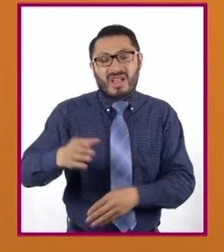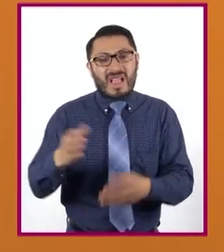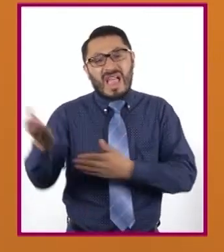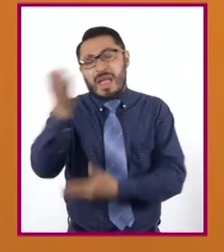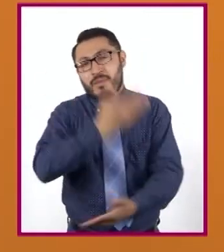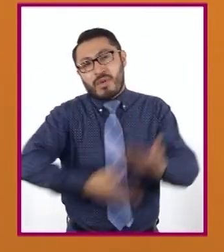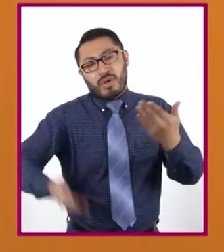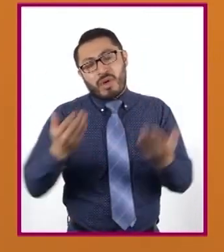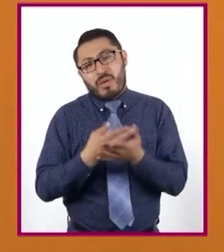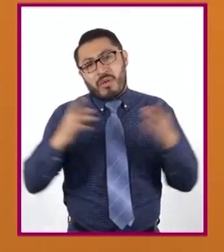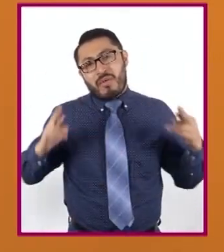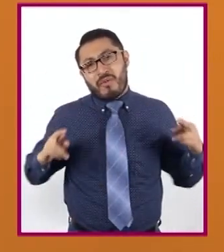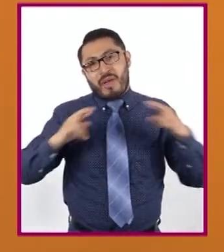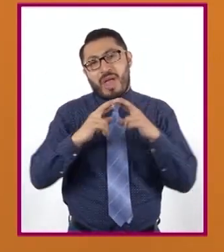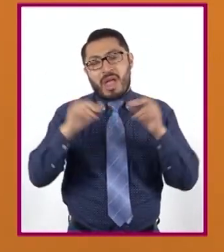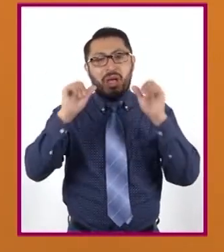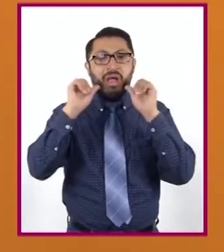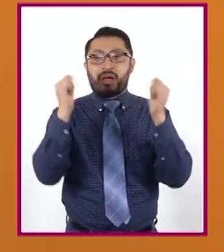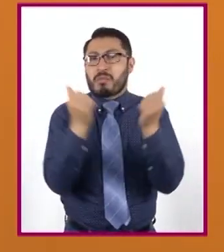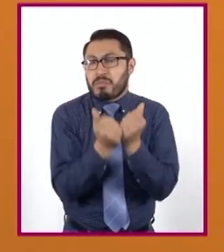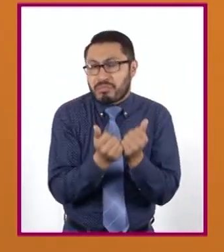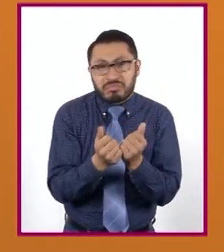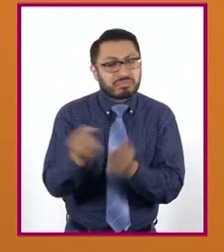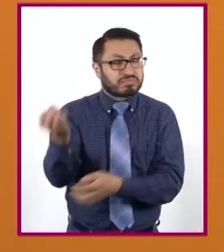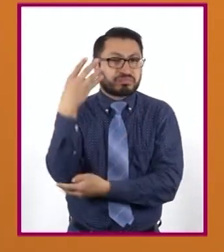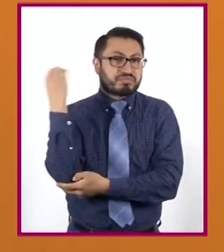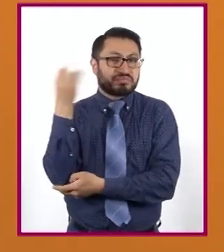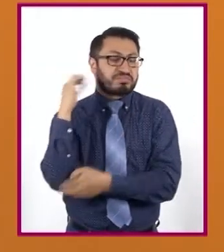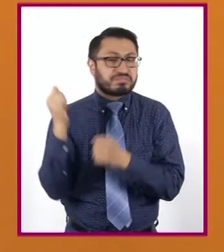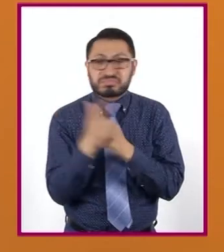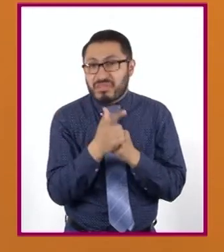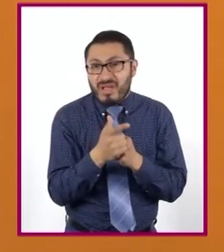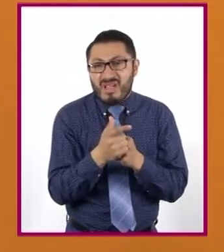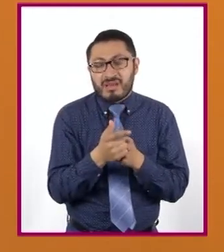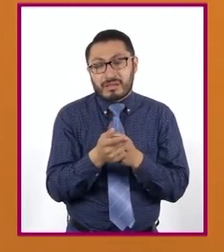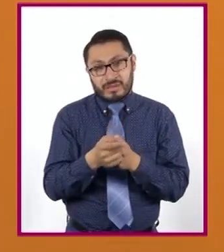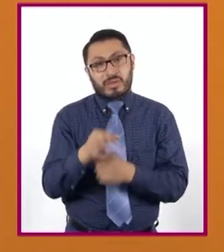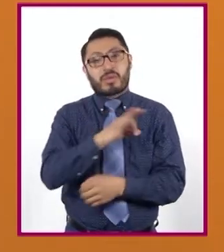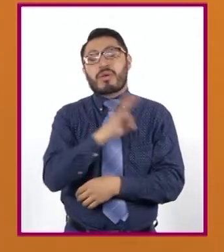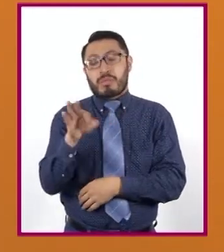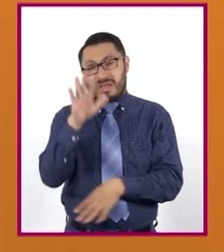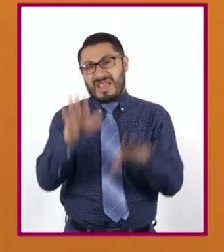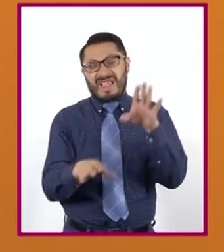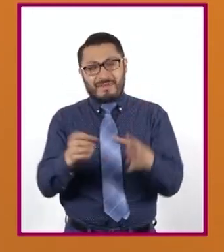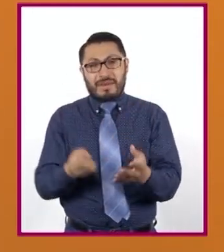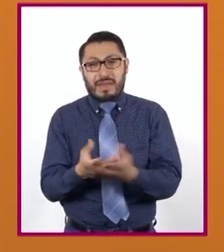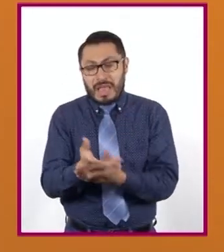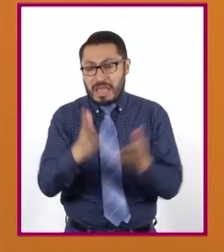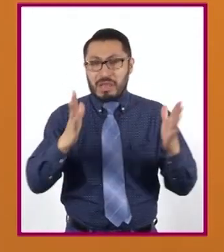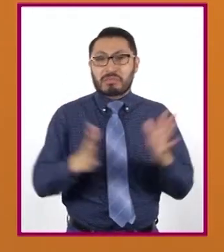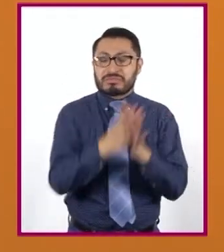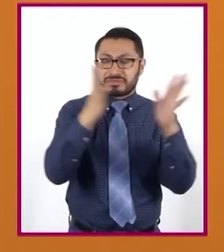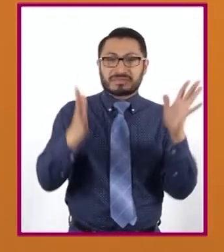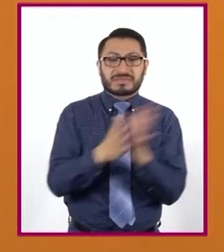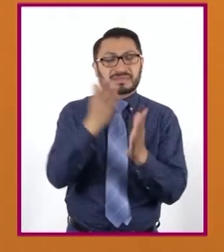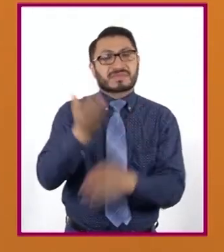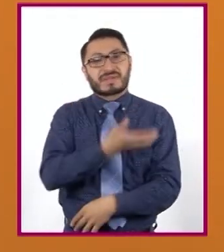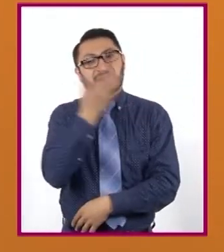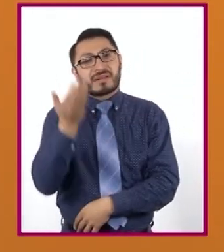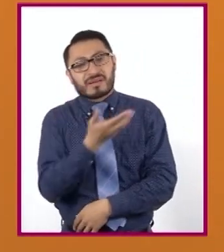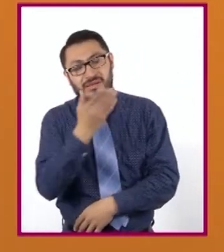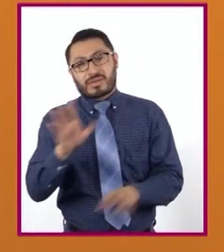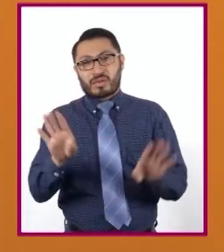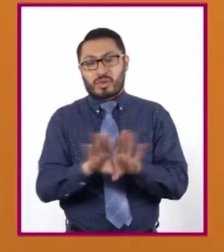o asambleas comunitarias, bueno, en momentos que se puede salir. Participar en estas tradiciones les da